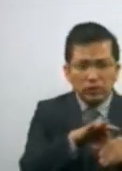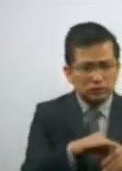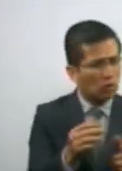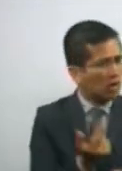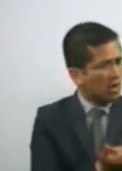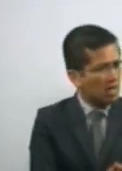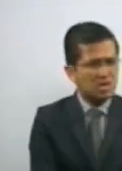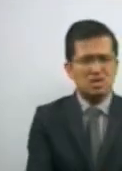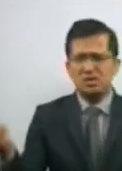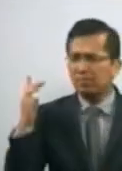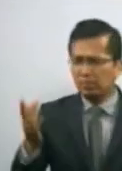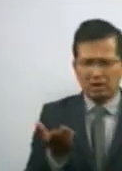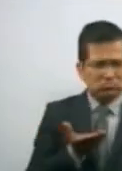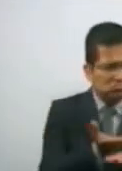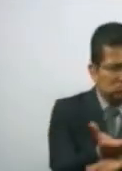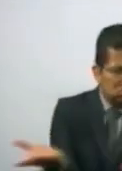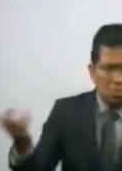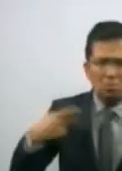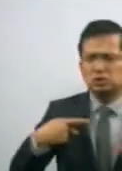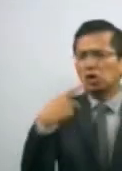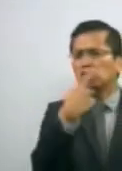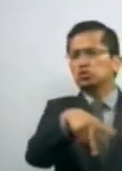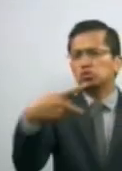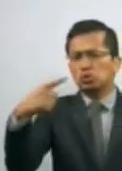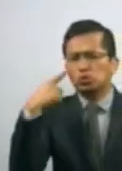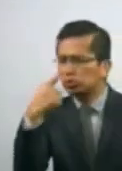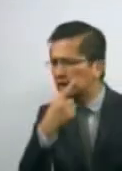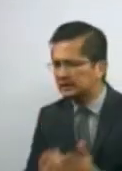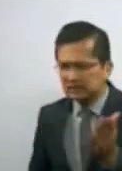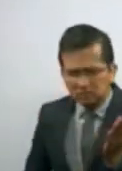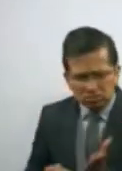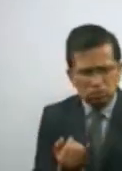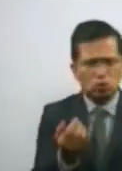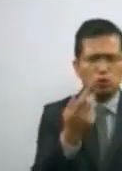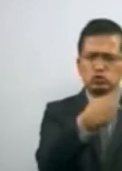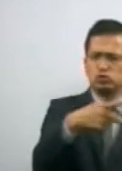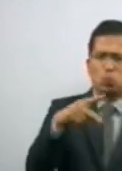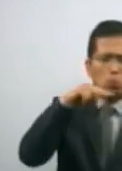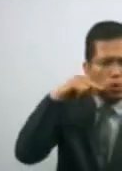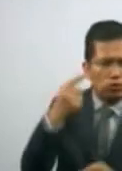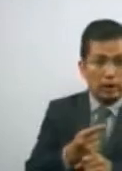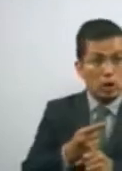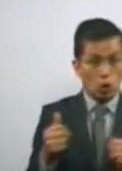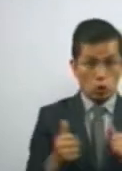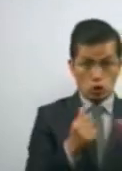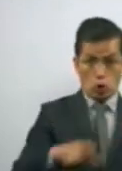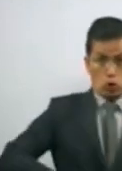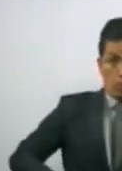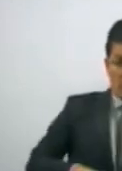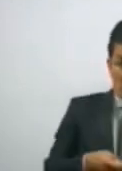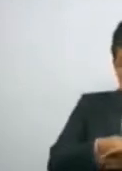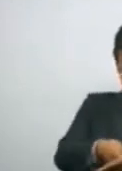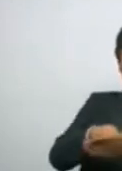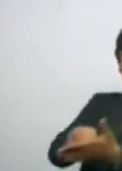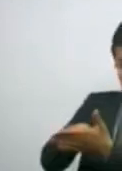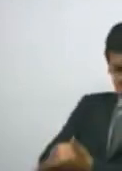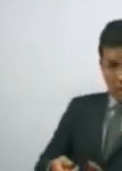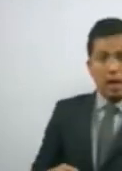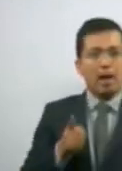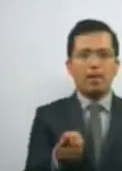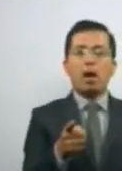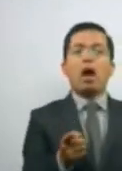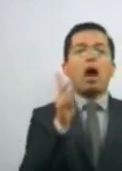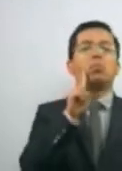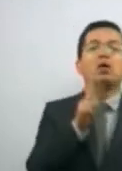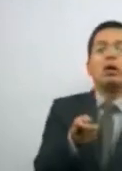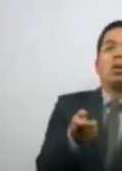expresara la gente de manera libre, voluntaria, y que no tuviera pues ningún acoso, ni con programas sociales, ni con